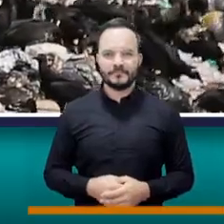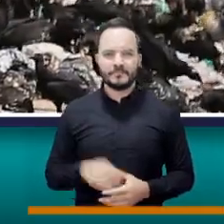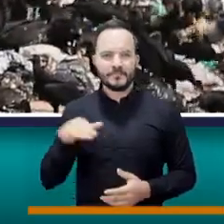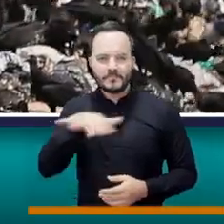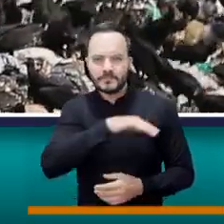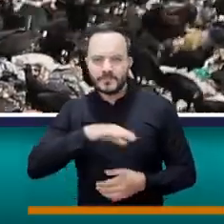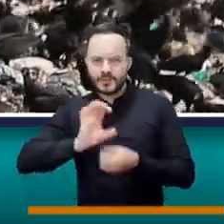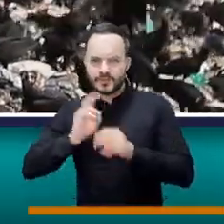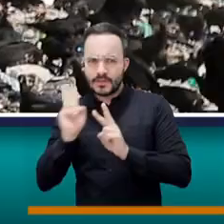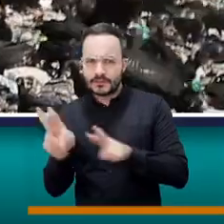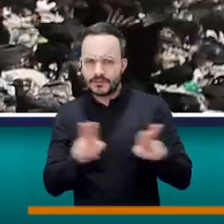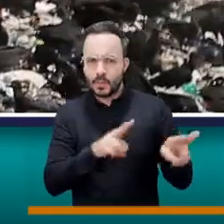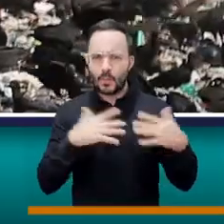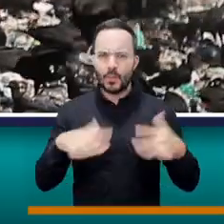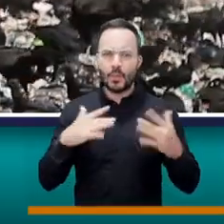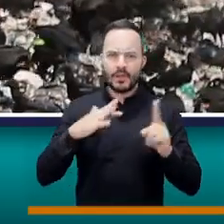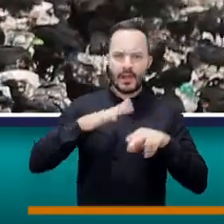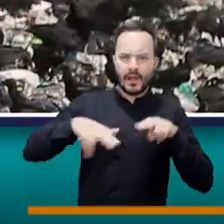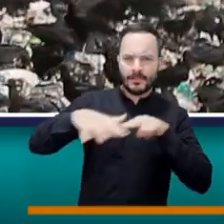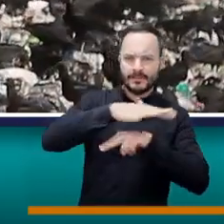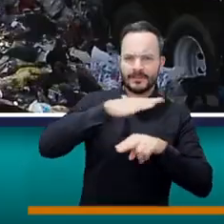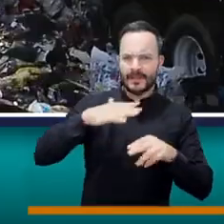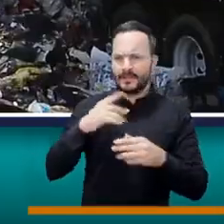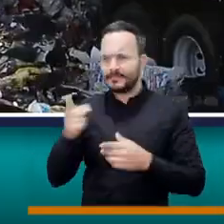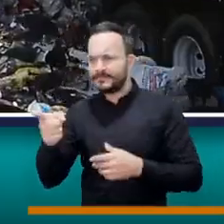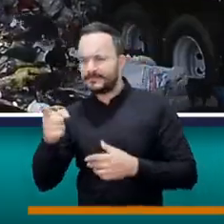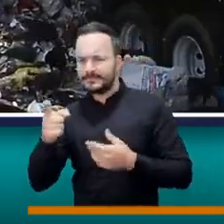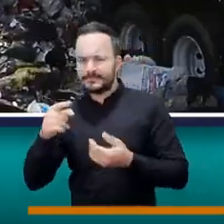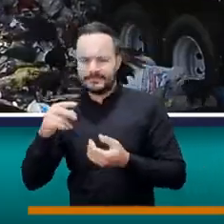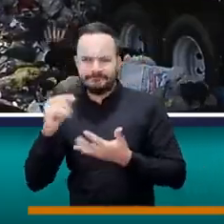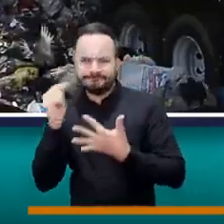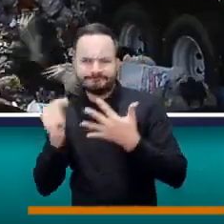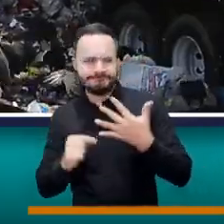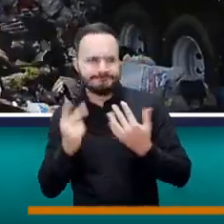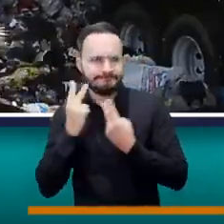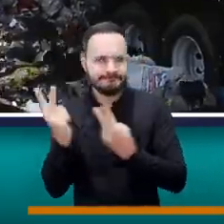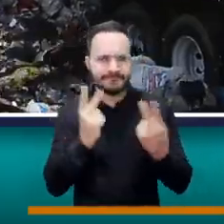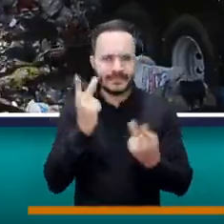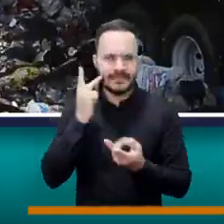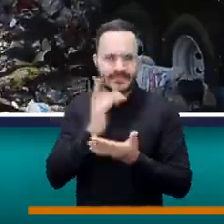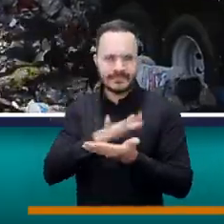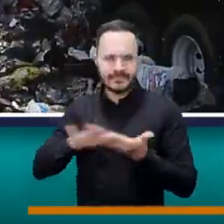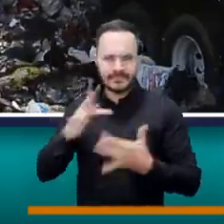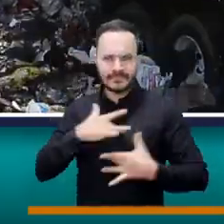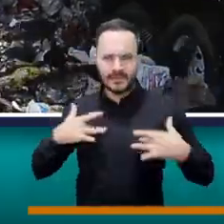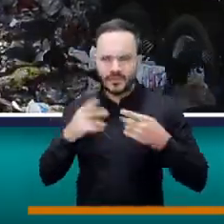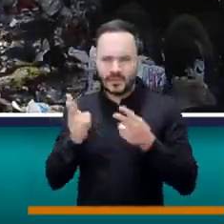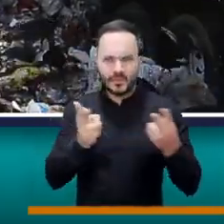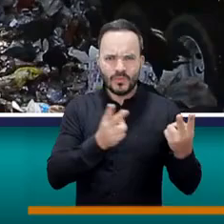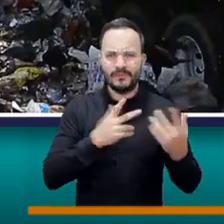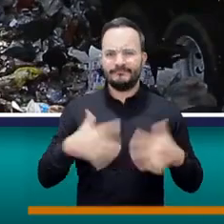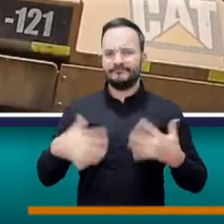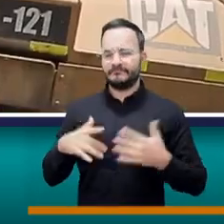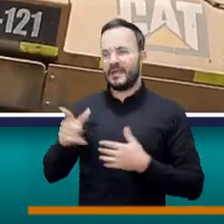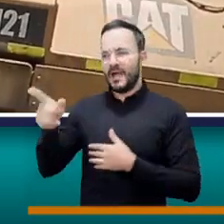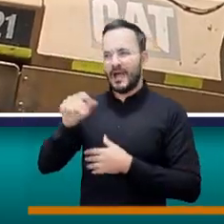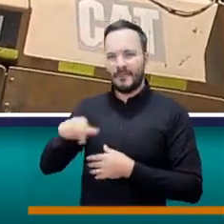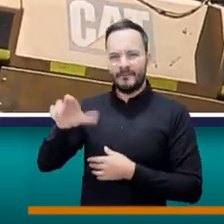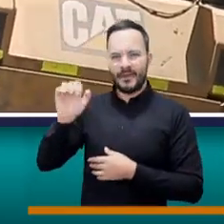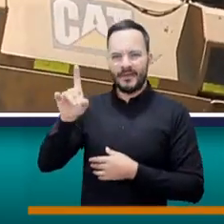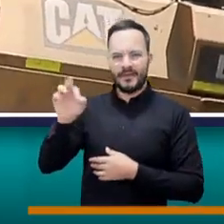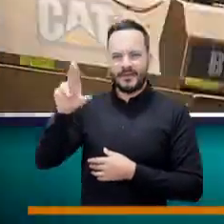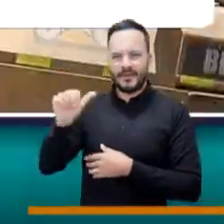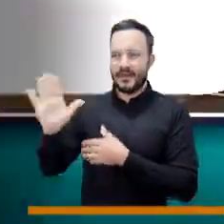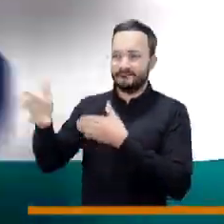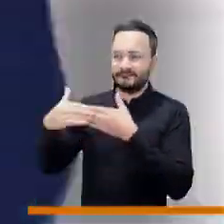Se cierne sobre la ciudad una crisis sanitaria y ambiental que amerita poner el foco sobre ella. El cierre del vaso Altair en